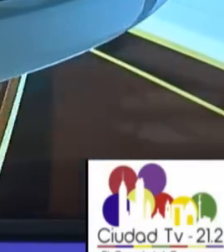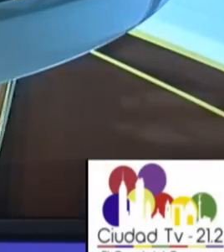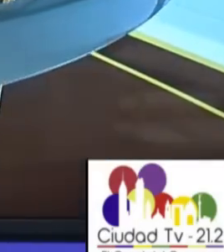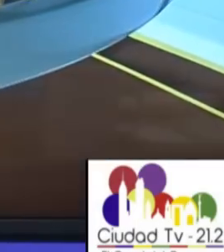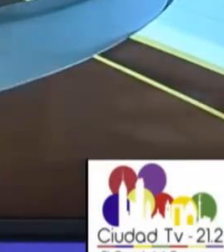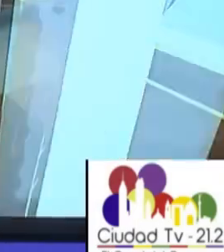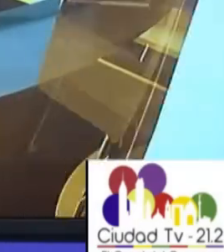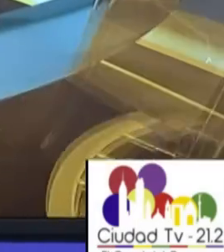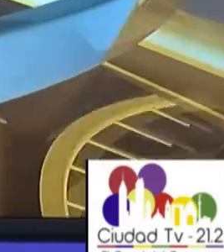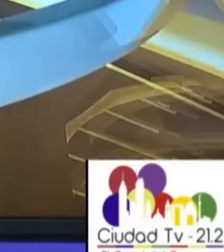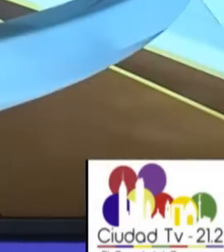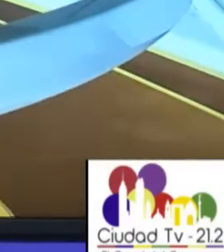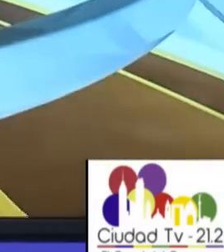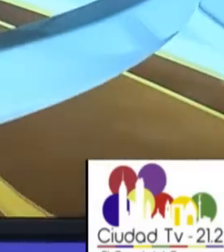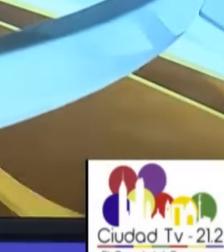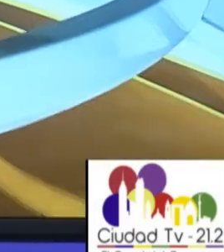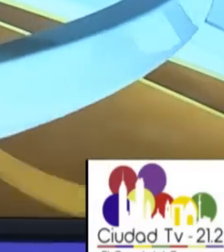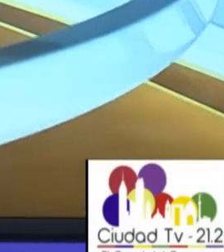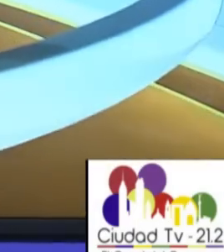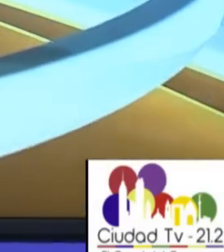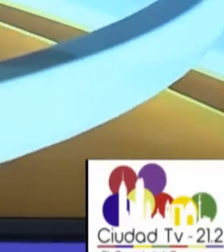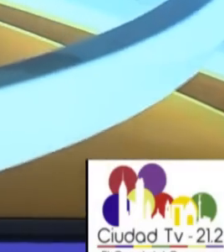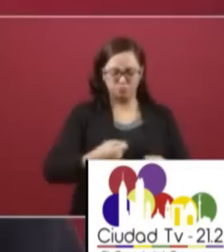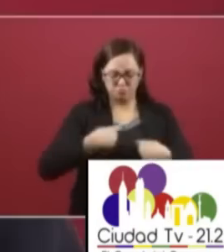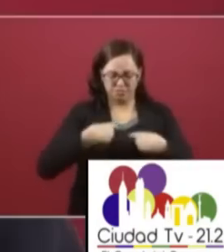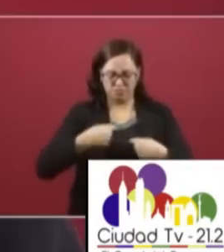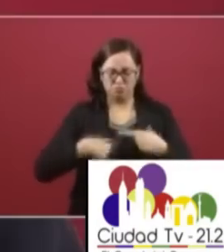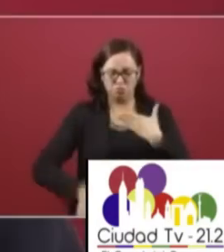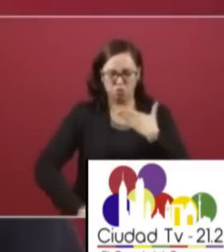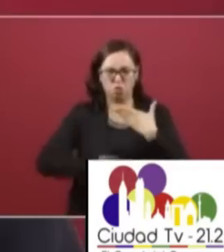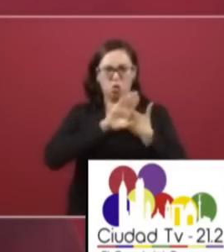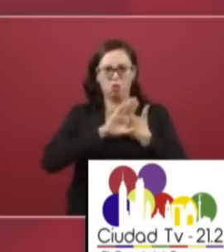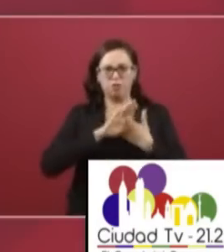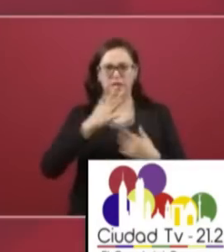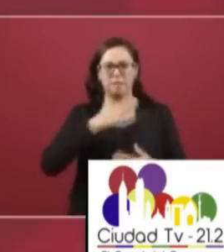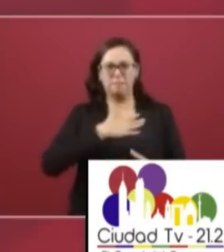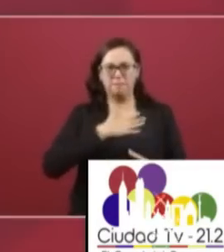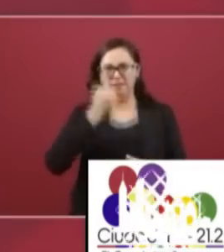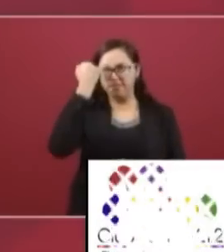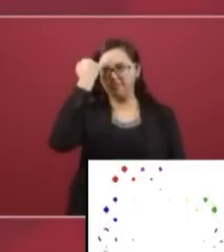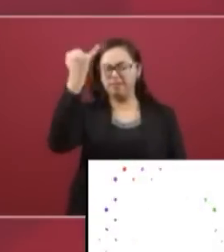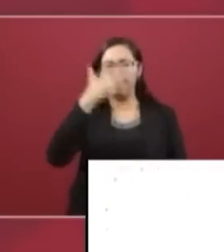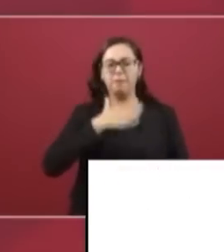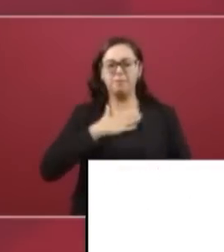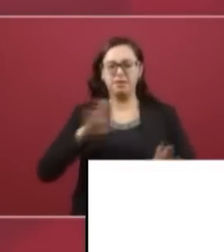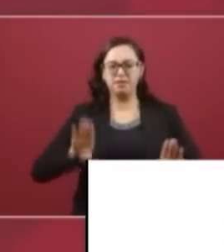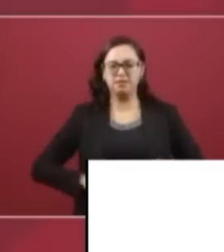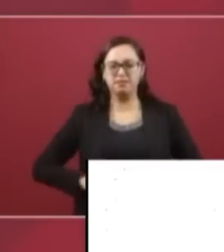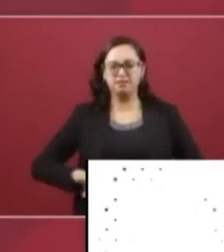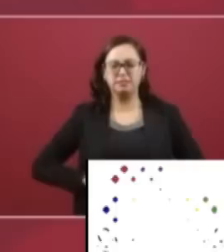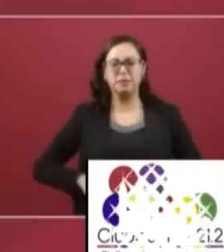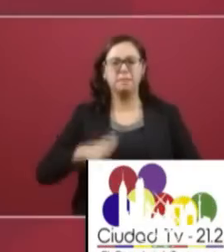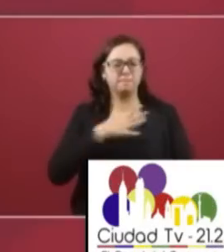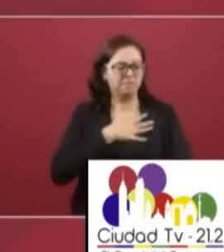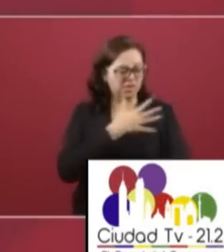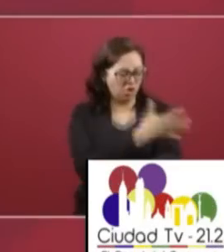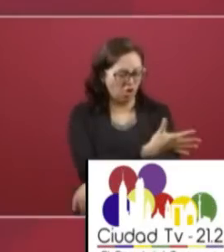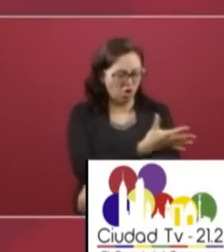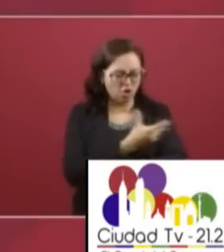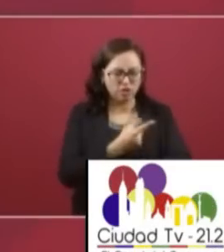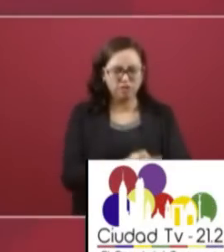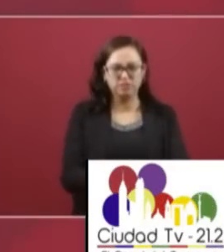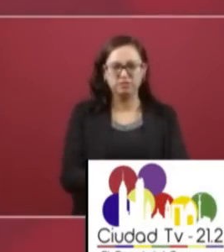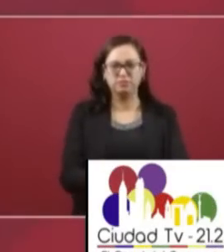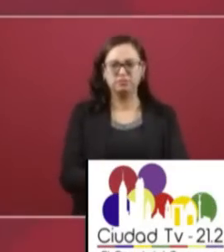Andrés Manuel López Obrador firmó el documento con el que se compromete a no reelegirse como presidente de la República. El jefe del Ejecutivo destacó su